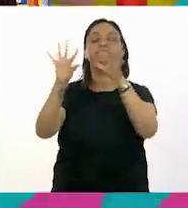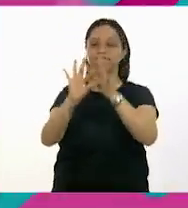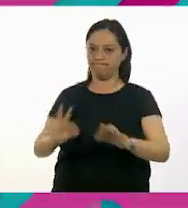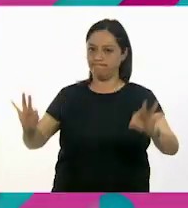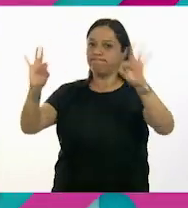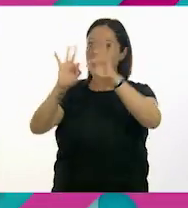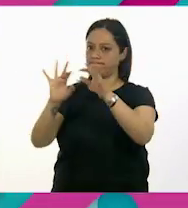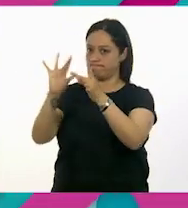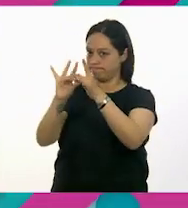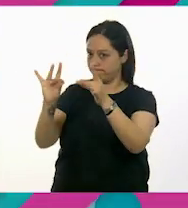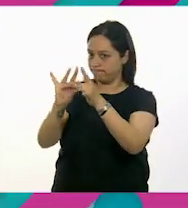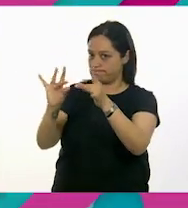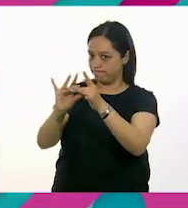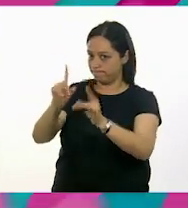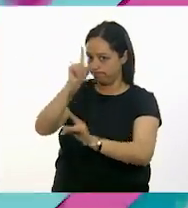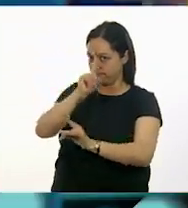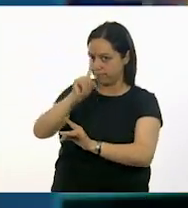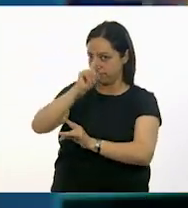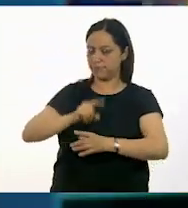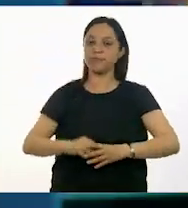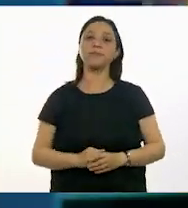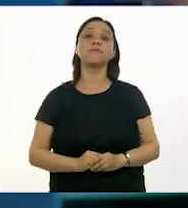decir.